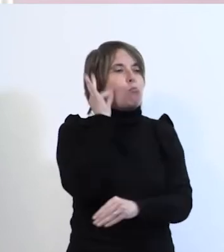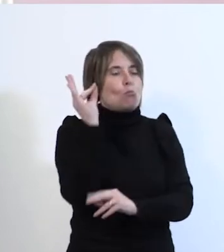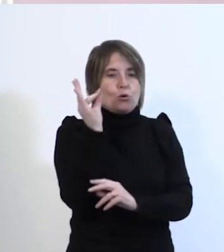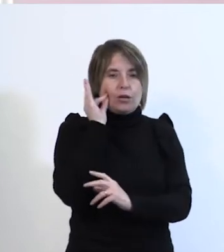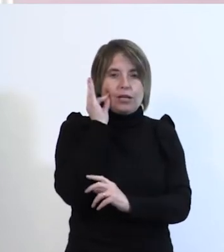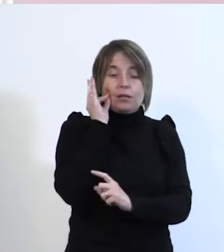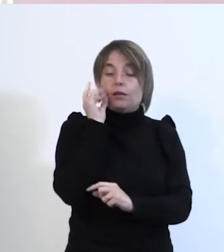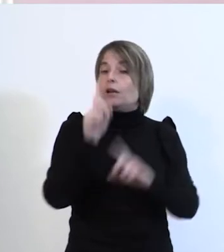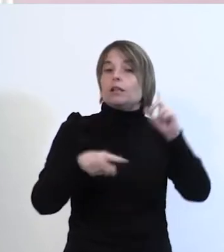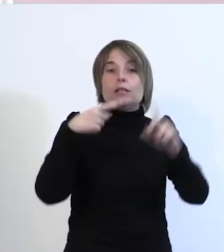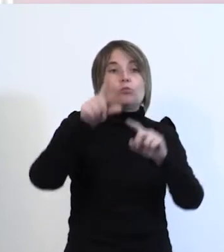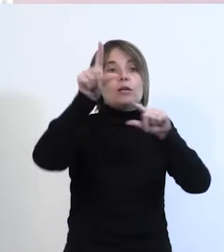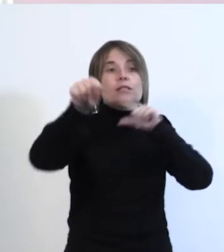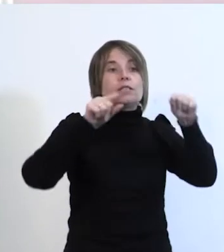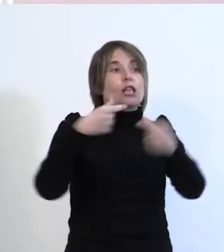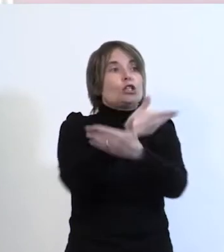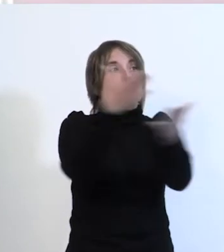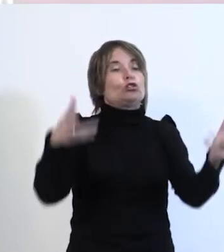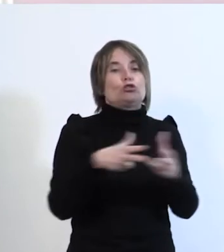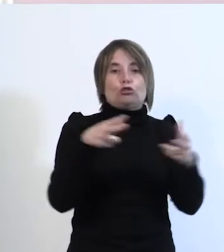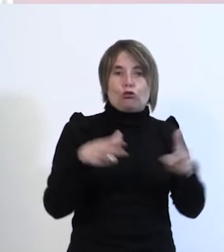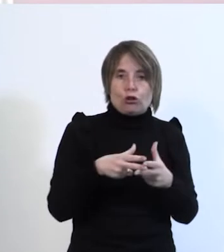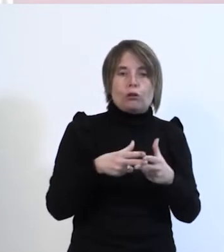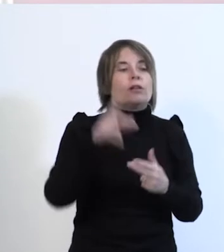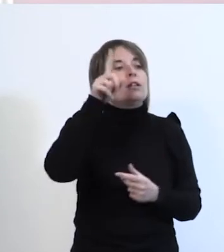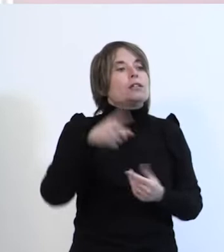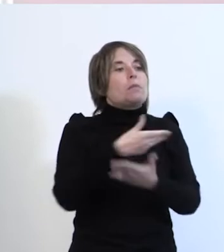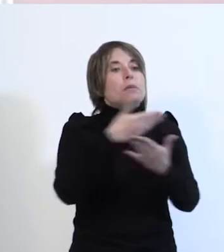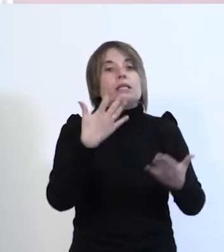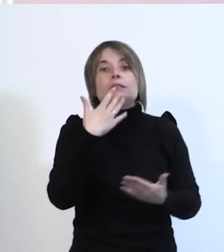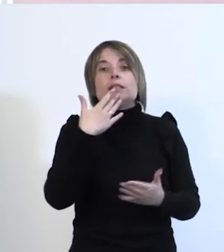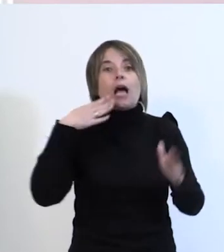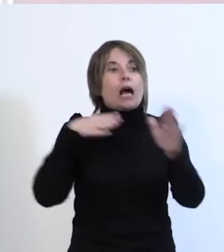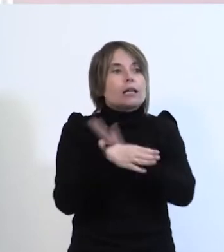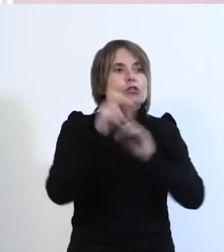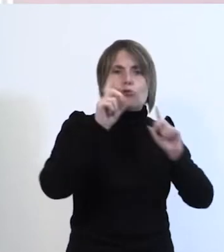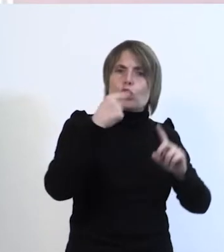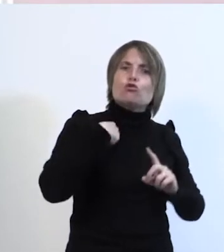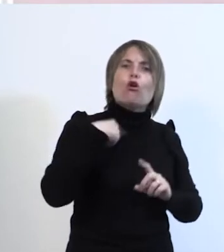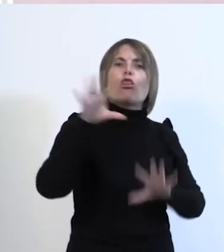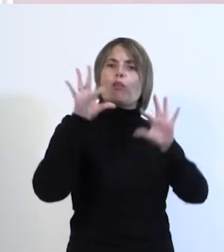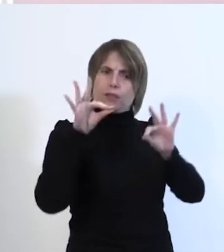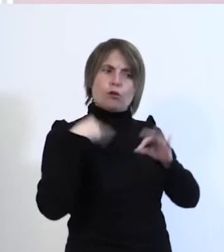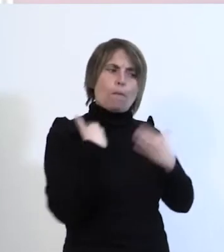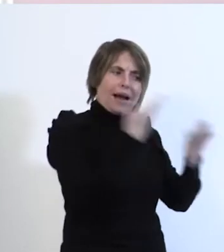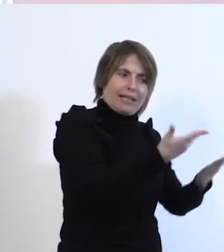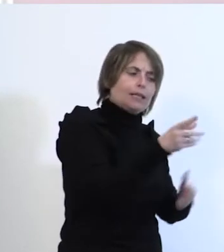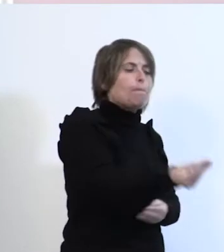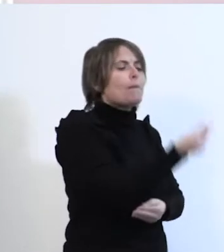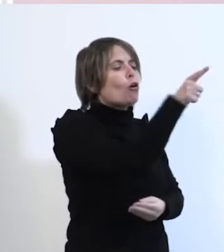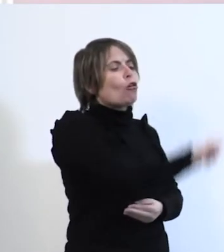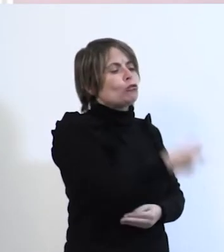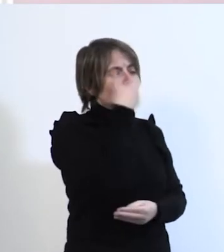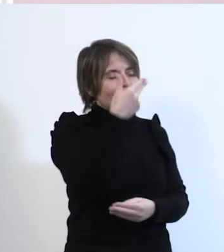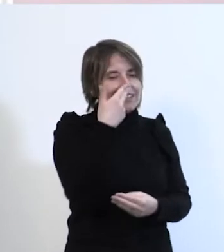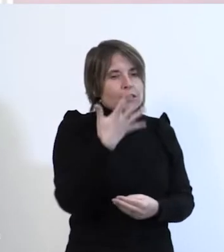a las mujeres, pero que luego van a decidir por el resto de la sociedad, pues por el resto de los que no hayan tenido acceso a la educación, ya decido yo por ti, lo que es